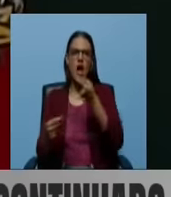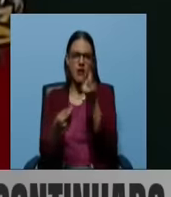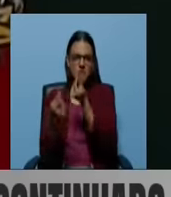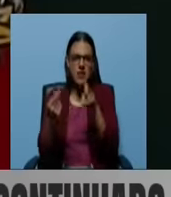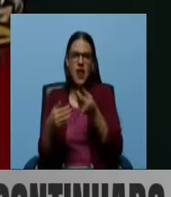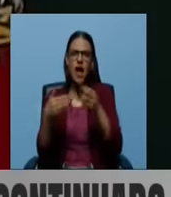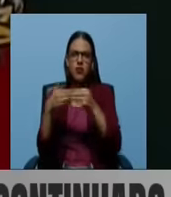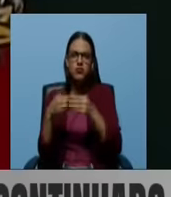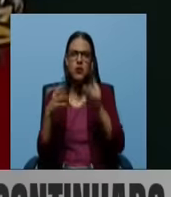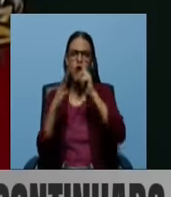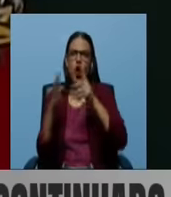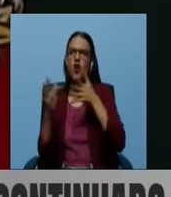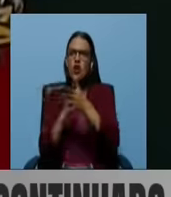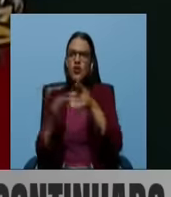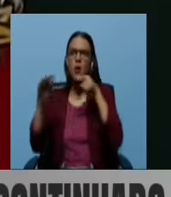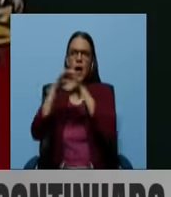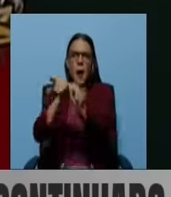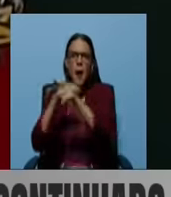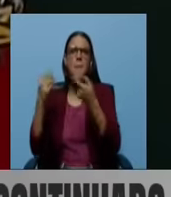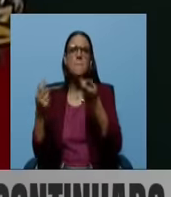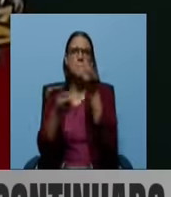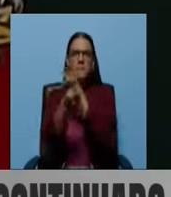comercios, los centros comerciales,